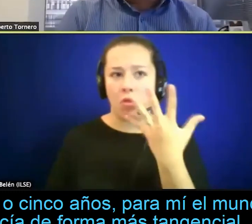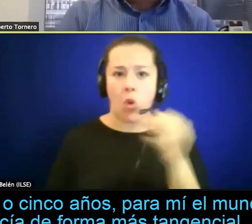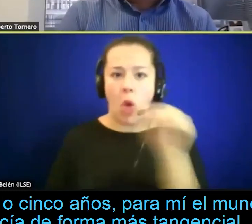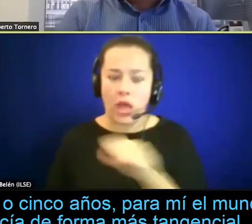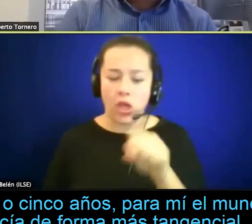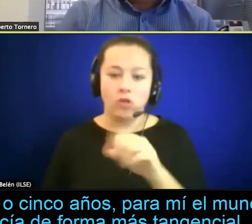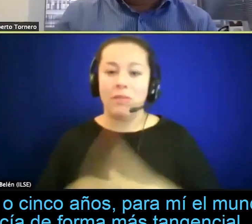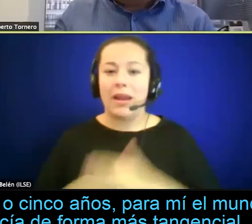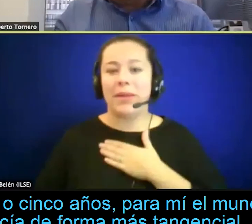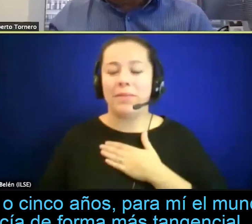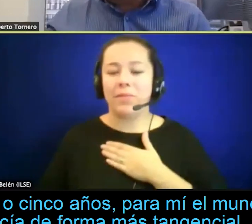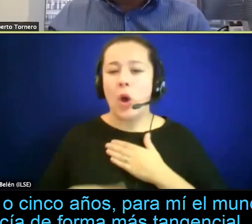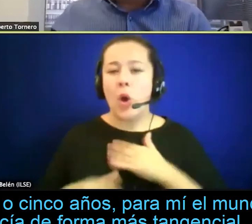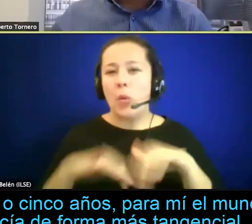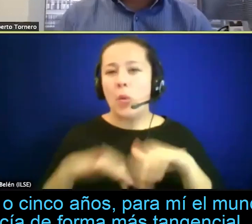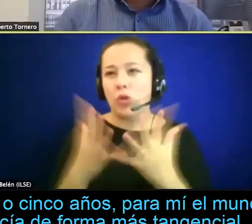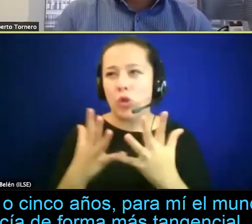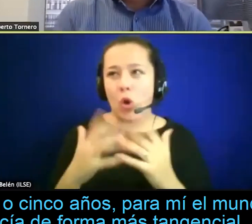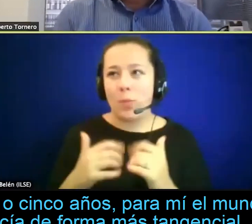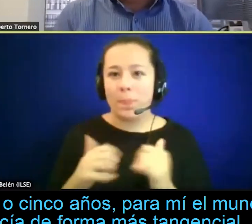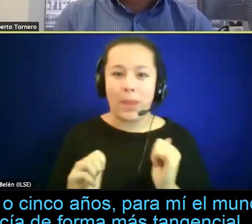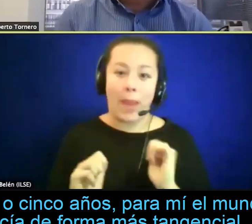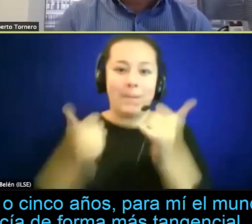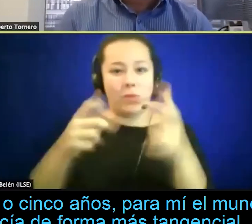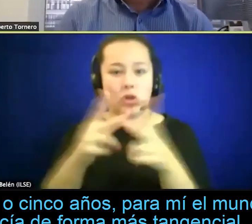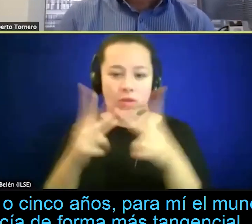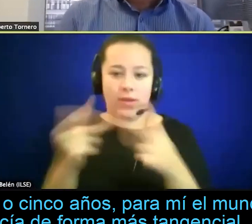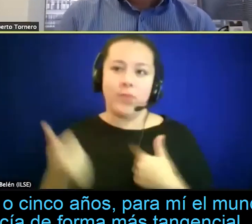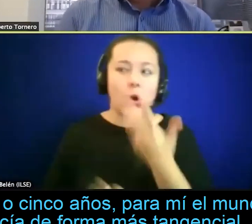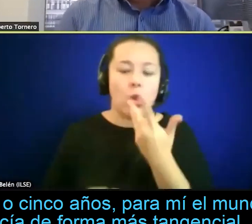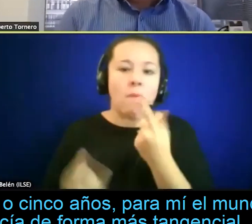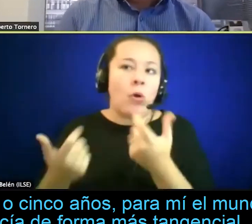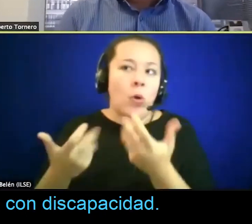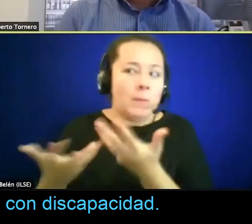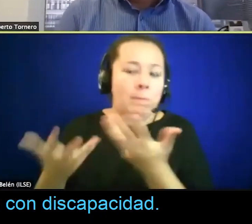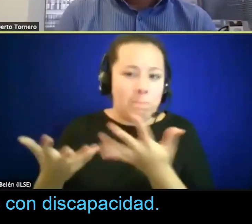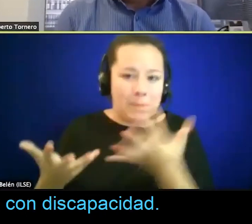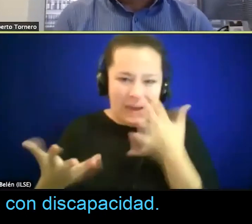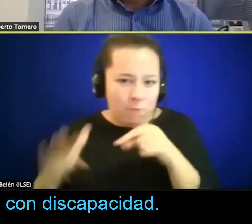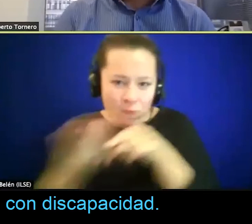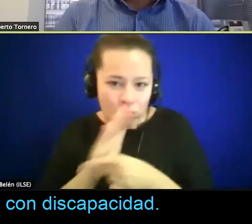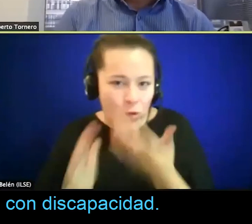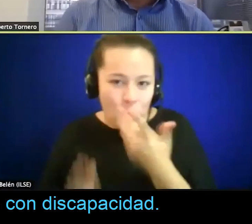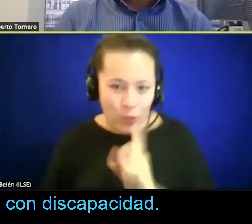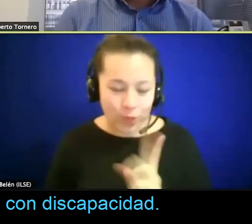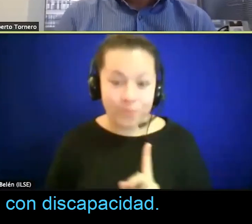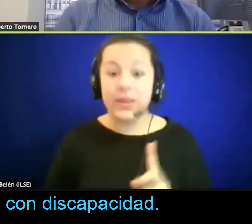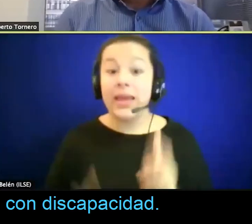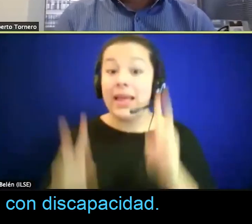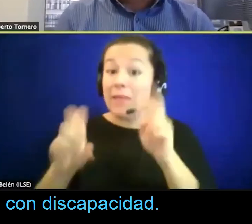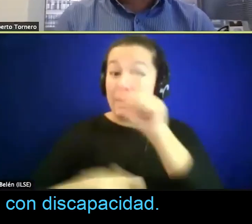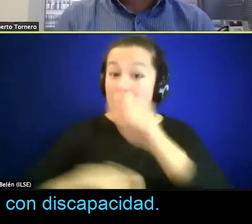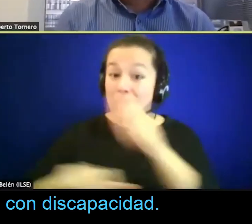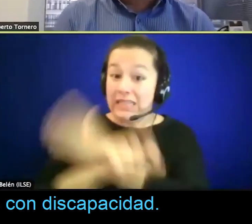el mundo del emprendimiento social lo conocía de forma un poco más tangencial y el de las personas con discapacidad.